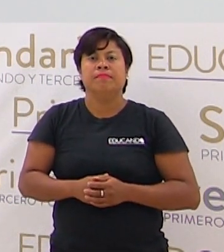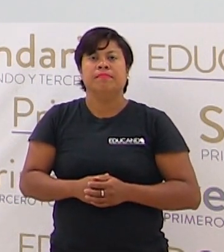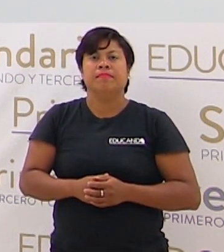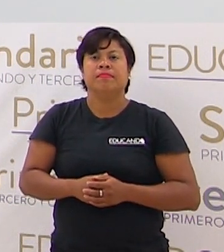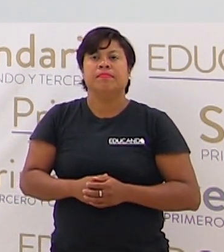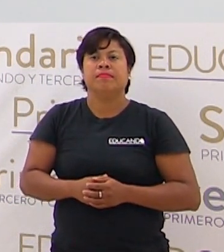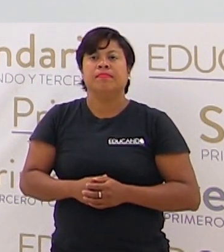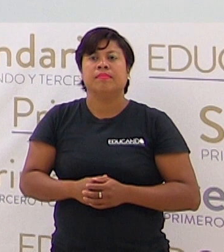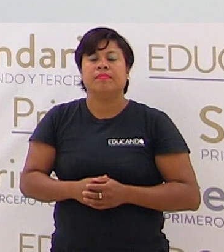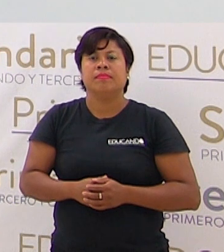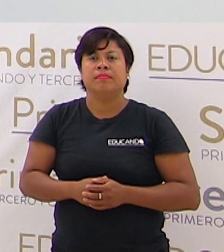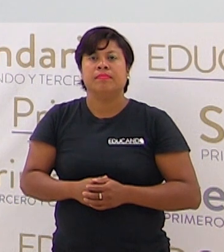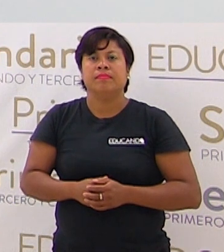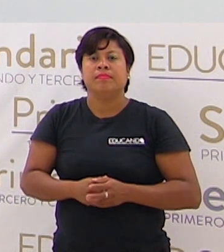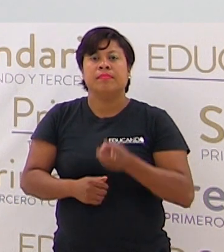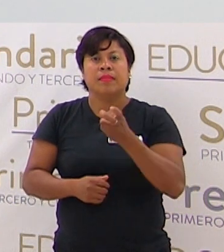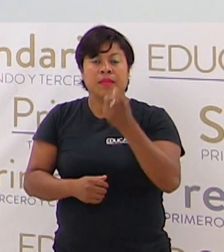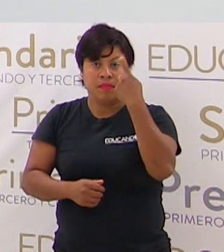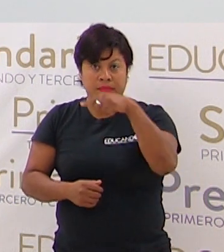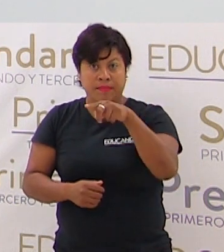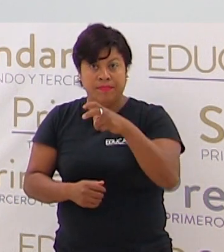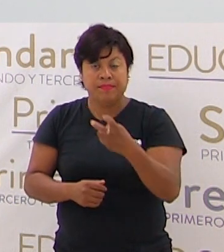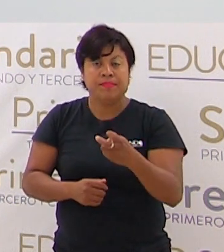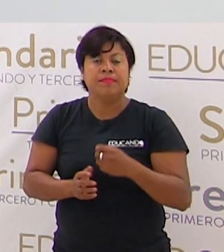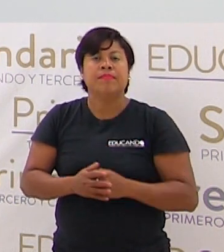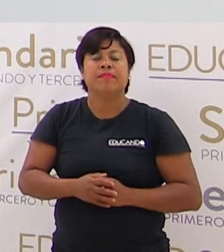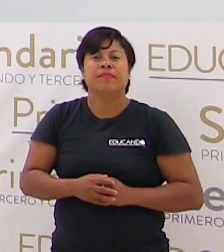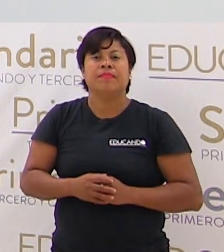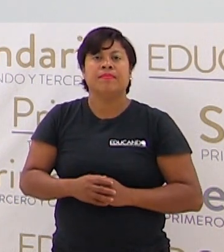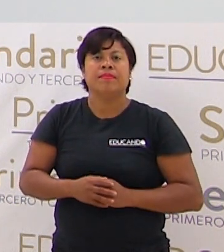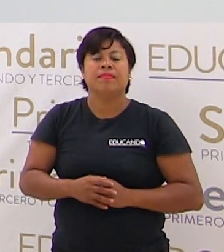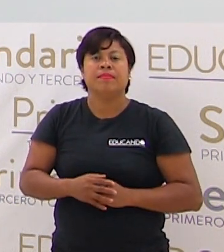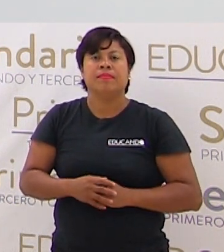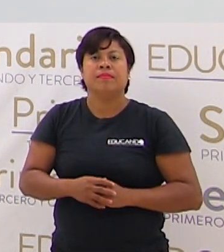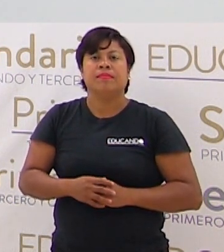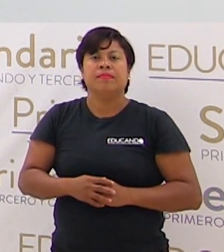bien, a acciones